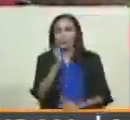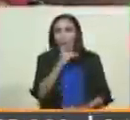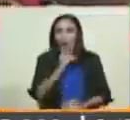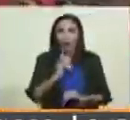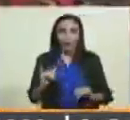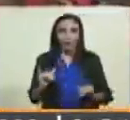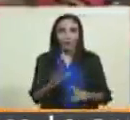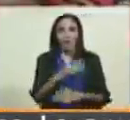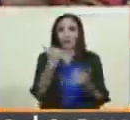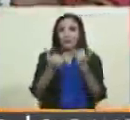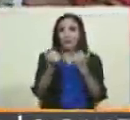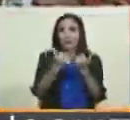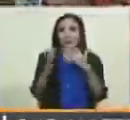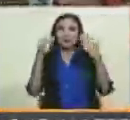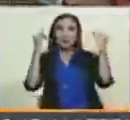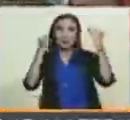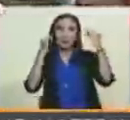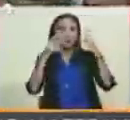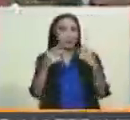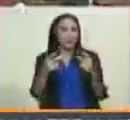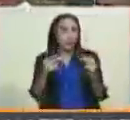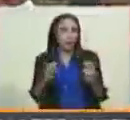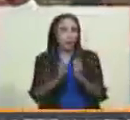El sábado no hay rumba.